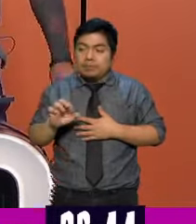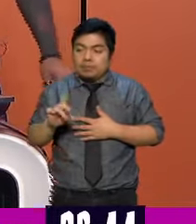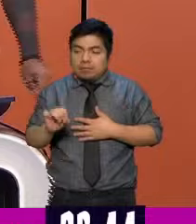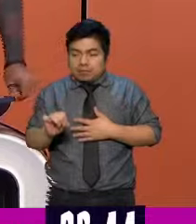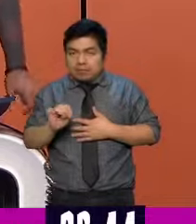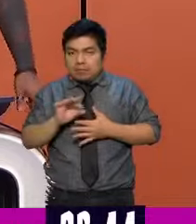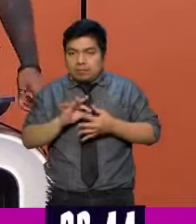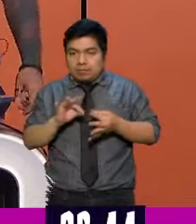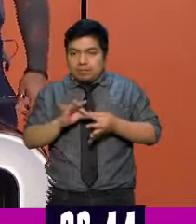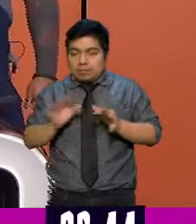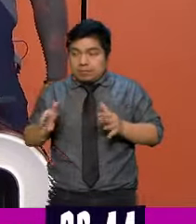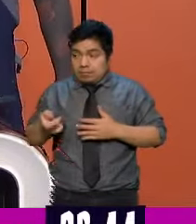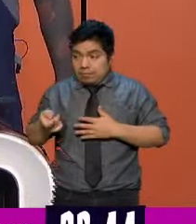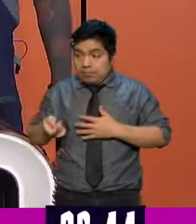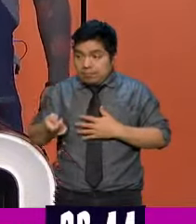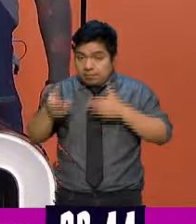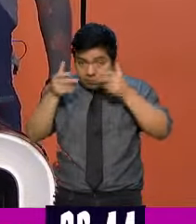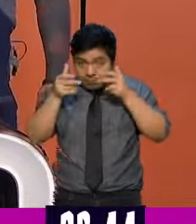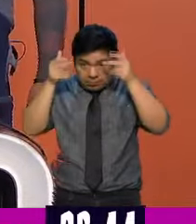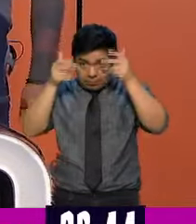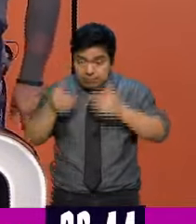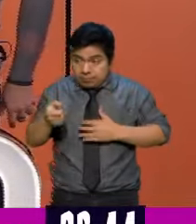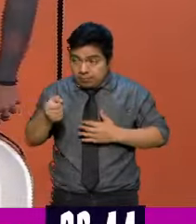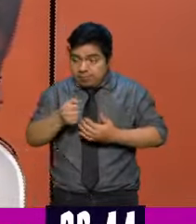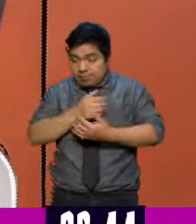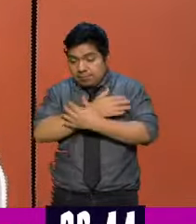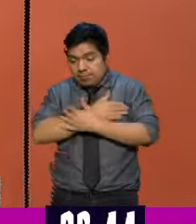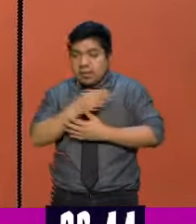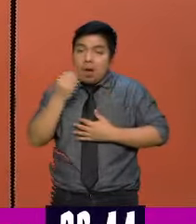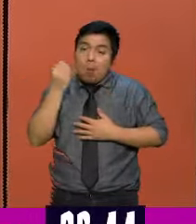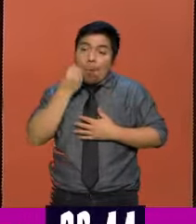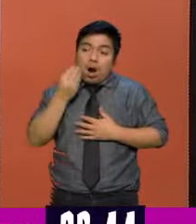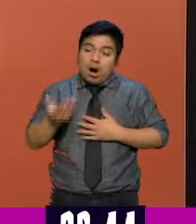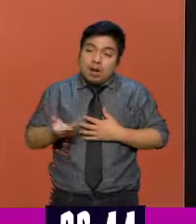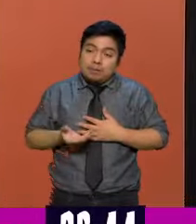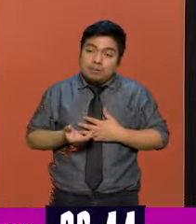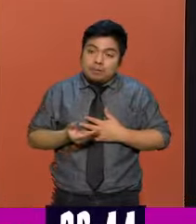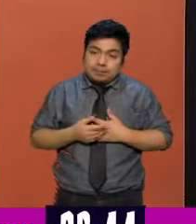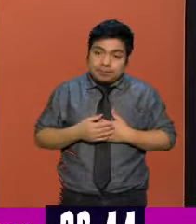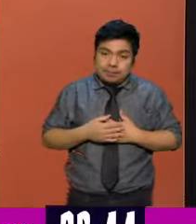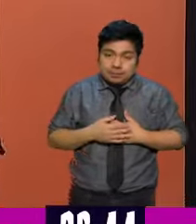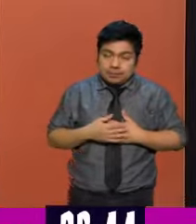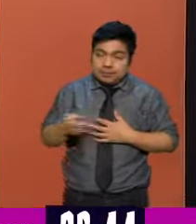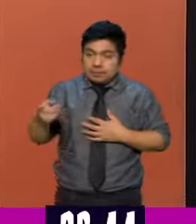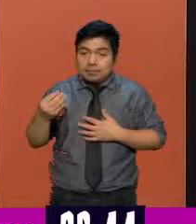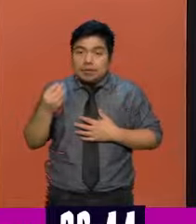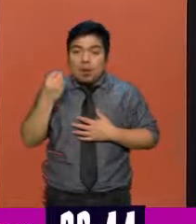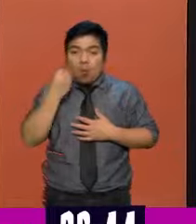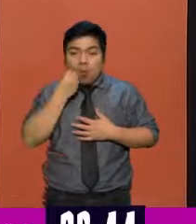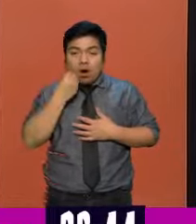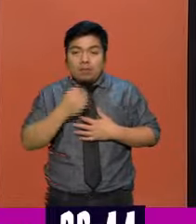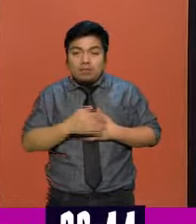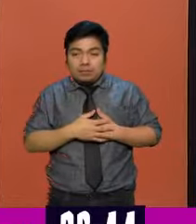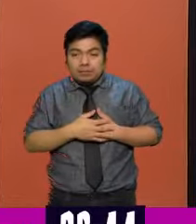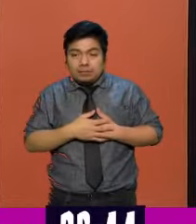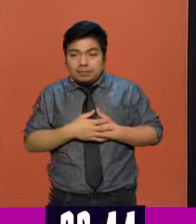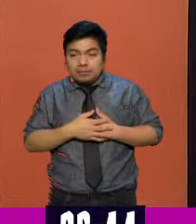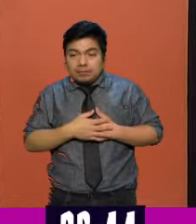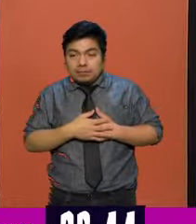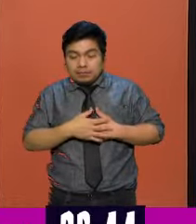Impresionante. Oiga. Ya saludó al chef. Pero está acá. Hasta abrazo y beso le dio. De beso tú no. Dale tu beso, menso. Es que me